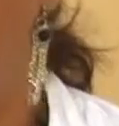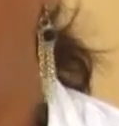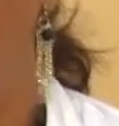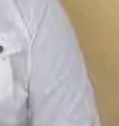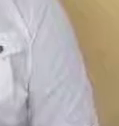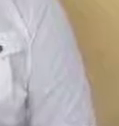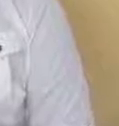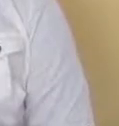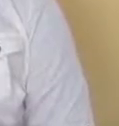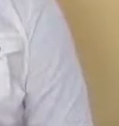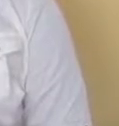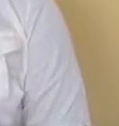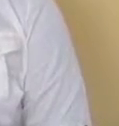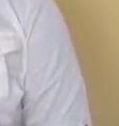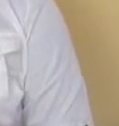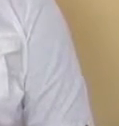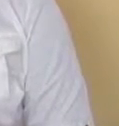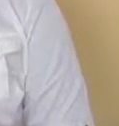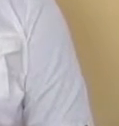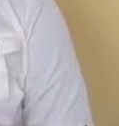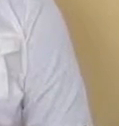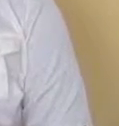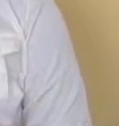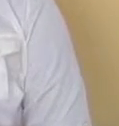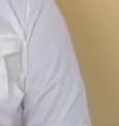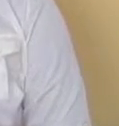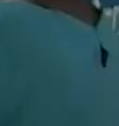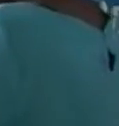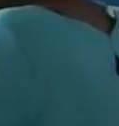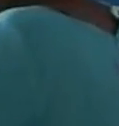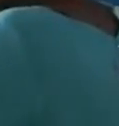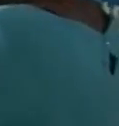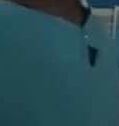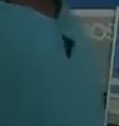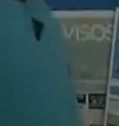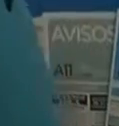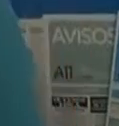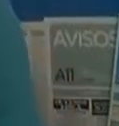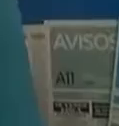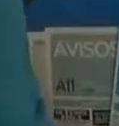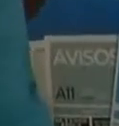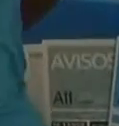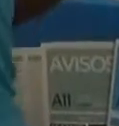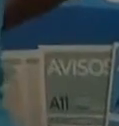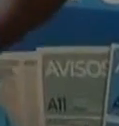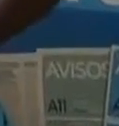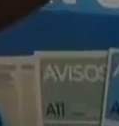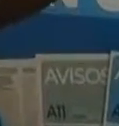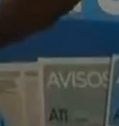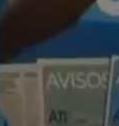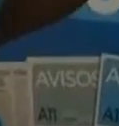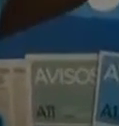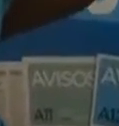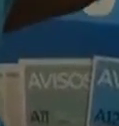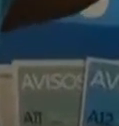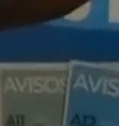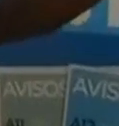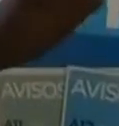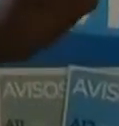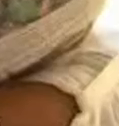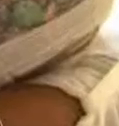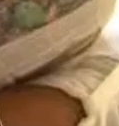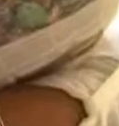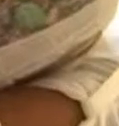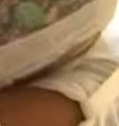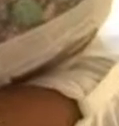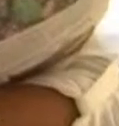Gracia, gerenta de la empresa, se proyectan varias metas para continuar entregando información a la comunidad con 30